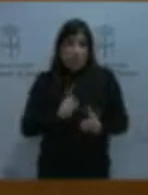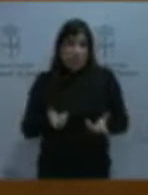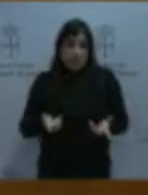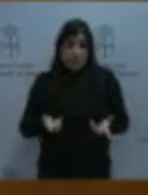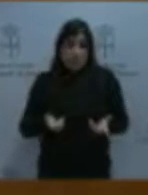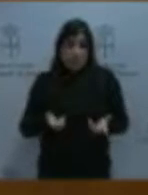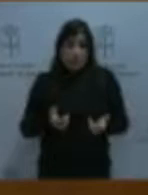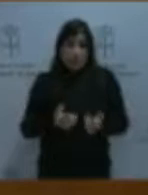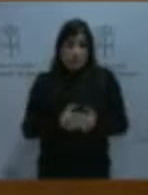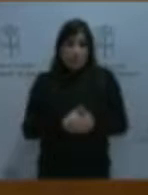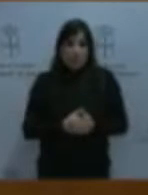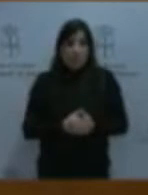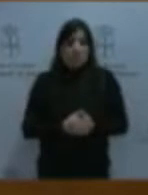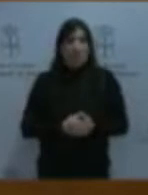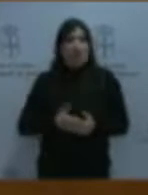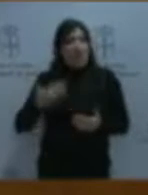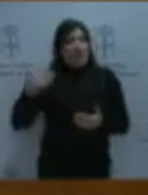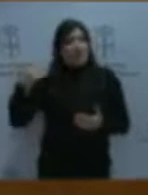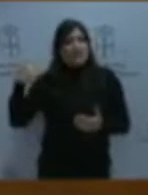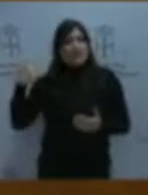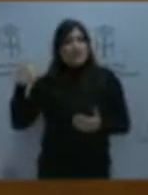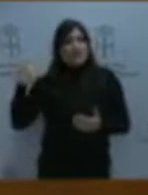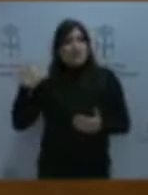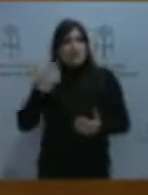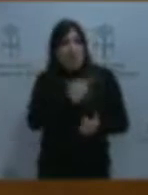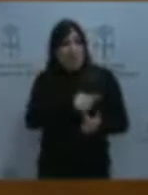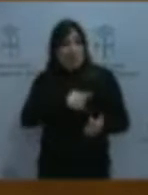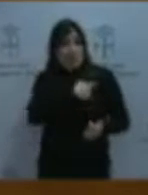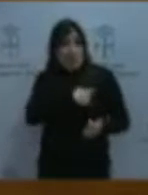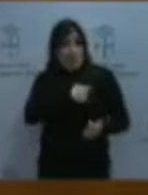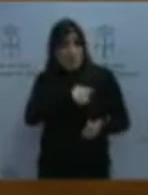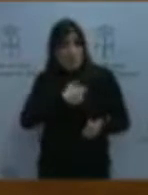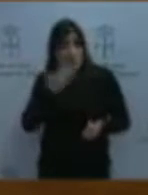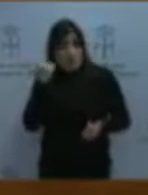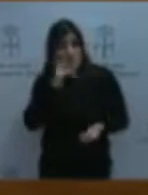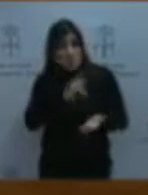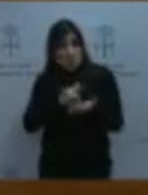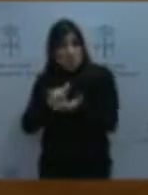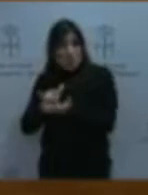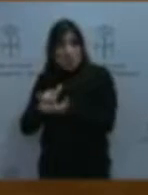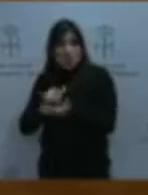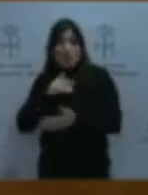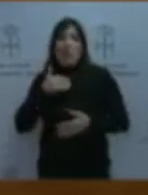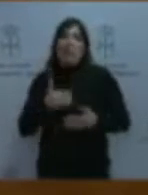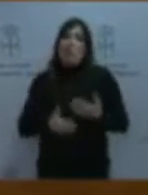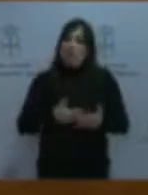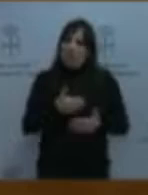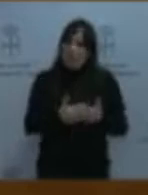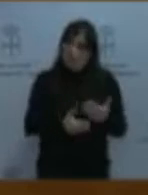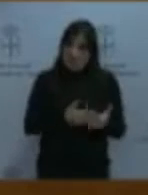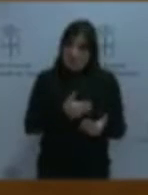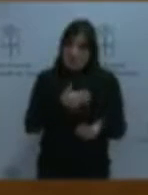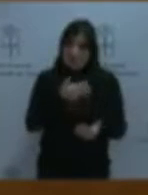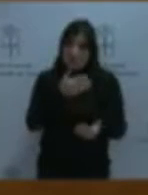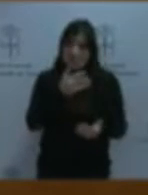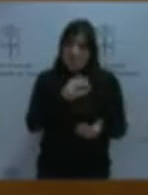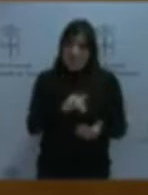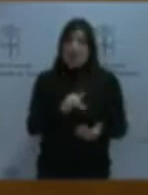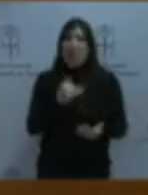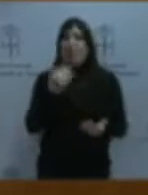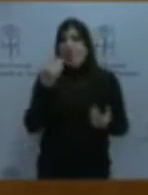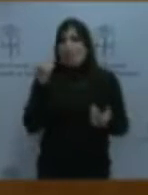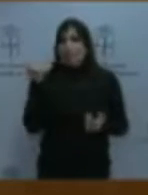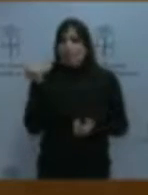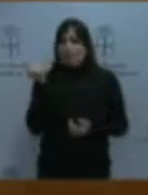En comisiones, hay un procedimiento en el que no pocas veces escuchamos a